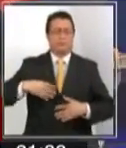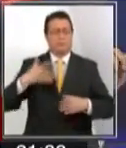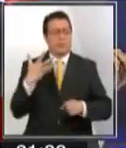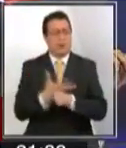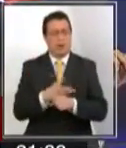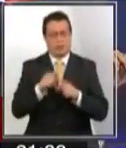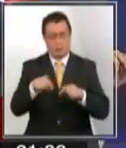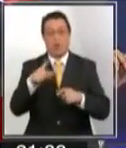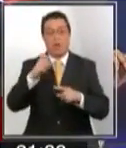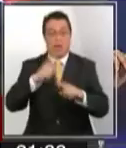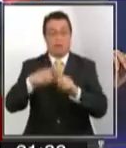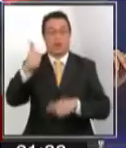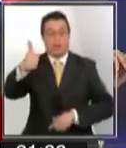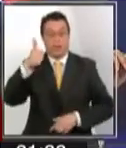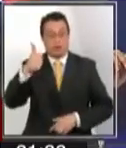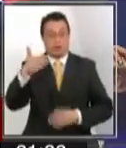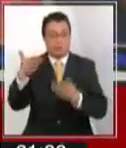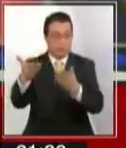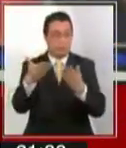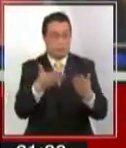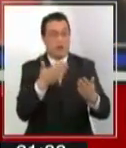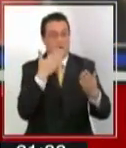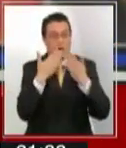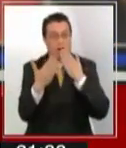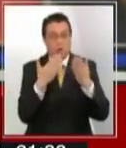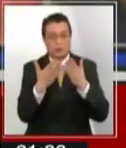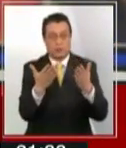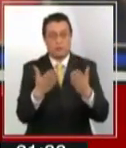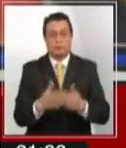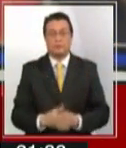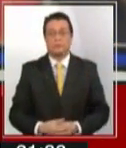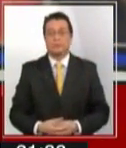con el exdirector de este servicio, Francisco Estrada. Señor Estrada, buenas noches.